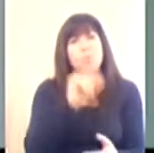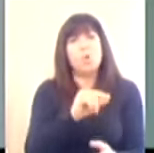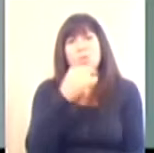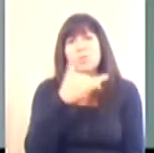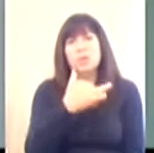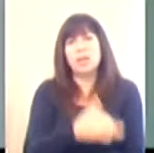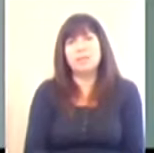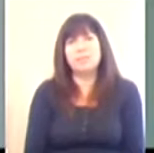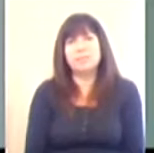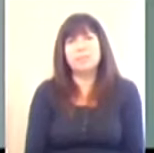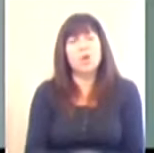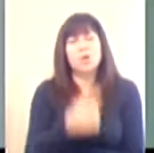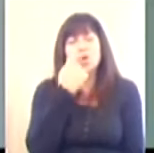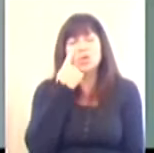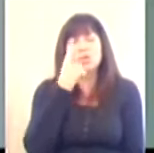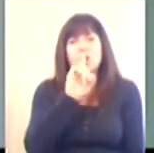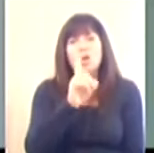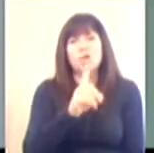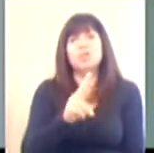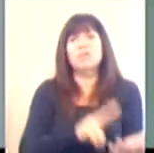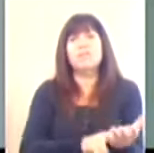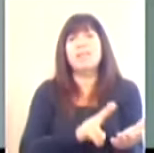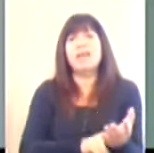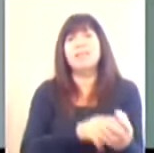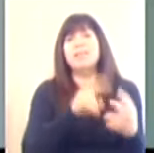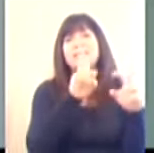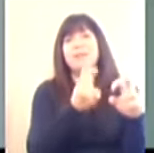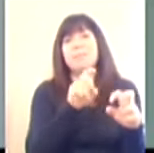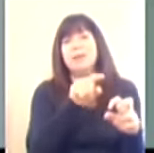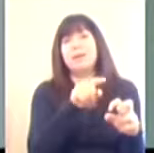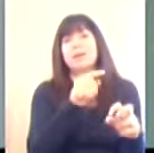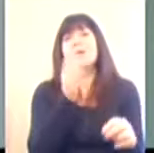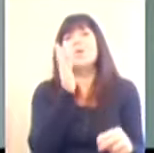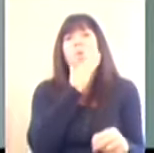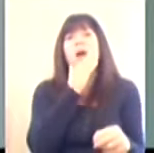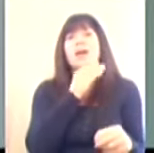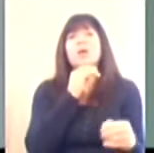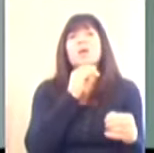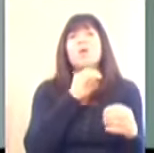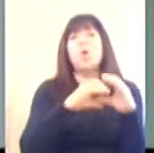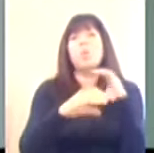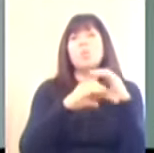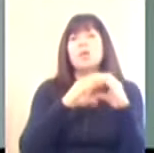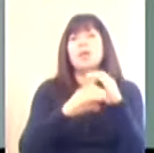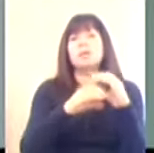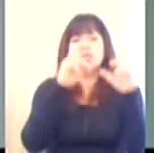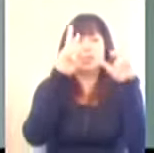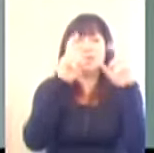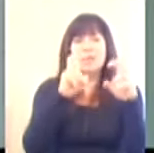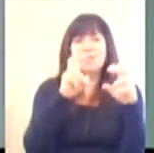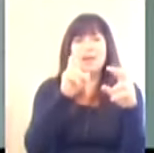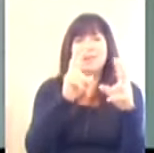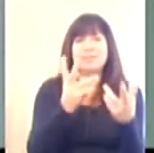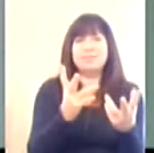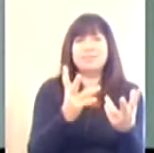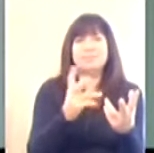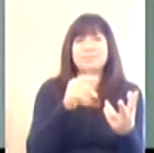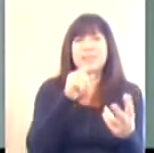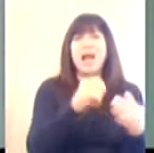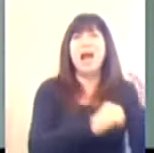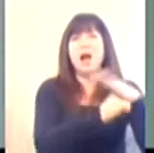súper poco prioritario, y no se conoce en verdad el asunto, no hay canales de comunicación en torno a esta temática entre autoridades